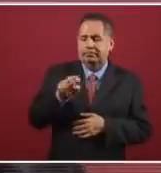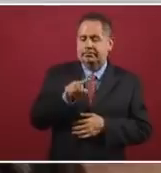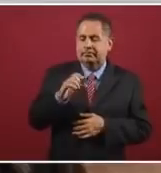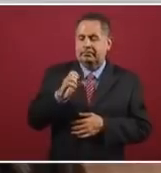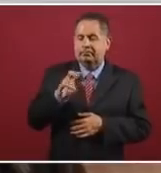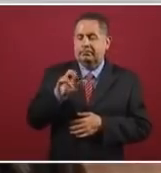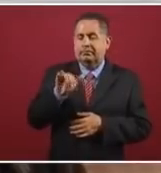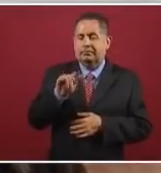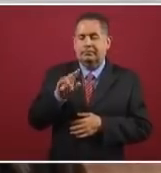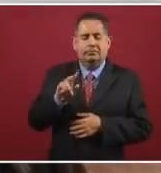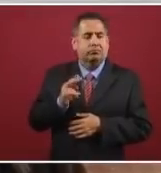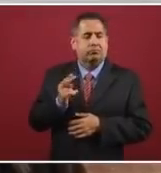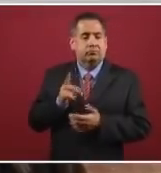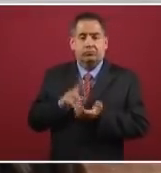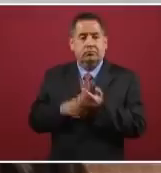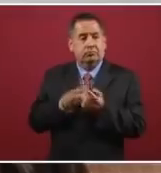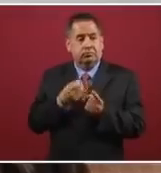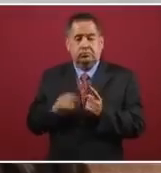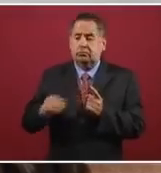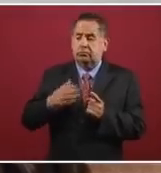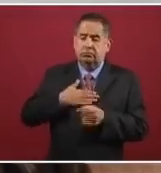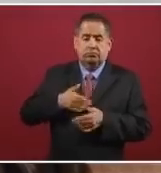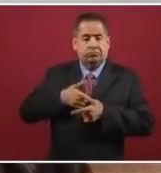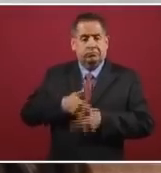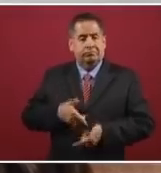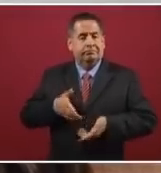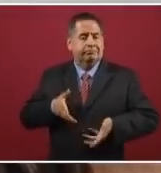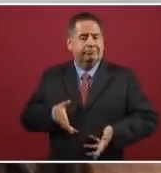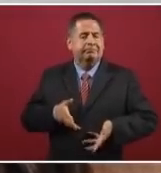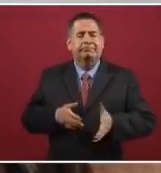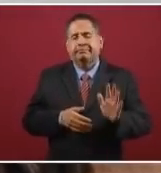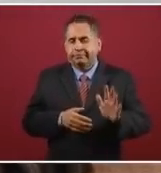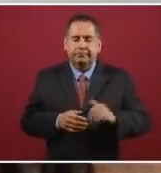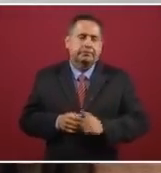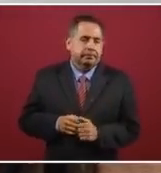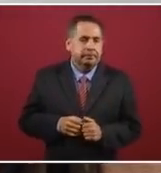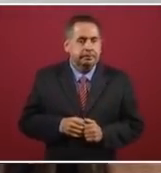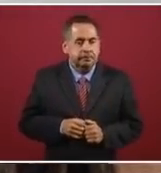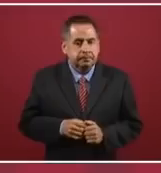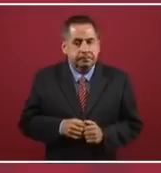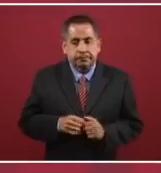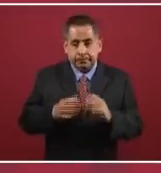Entonces, entrando, después de que